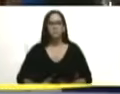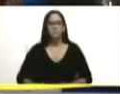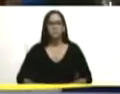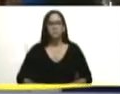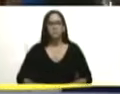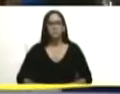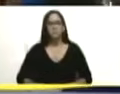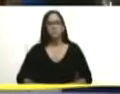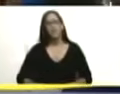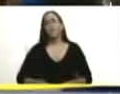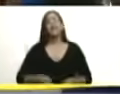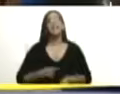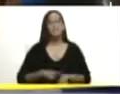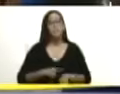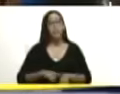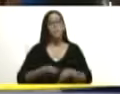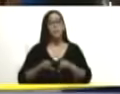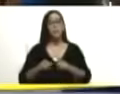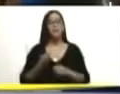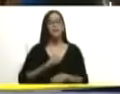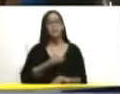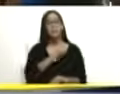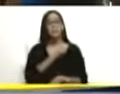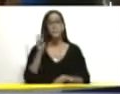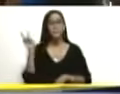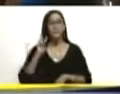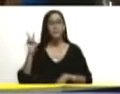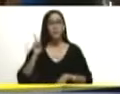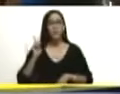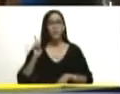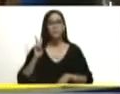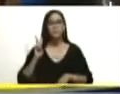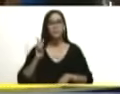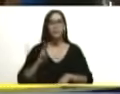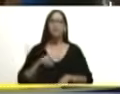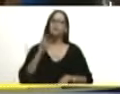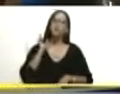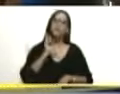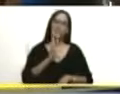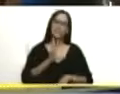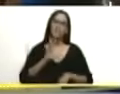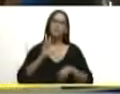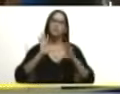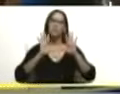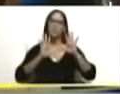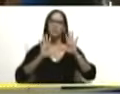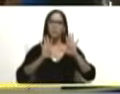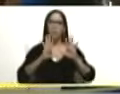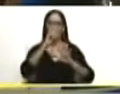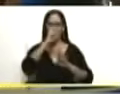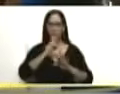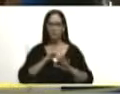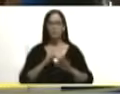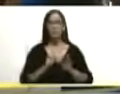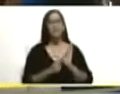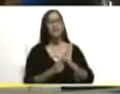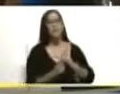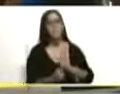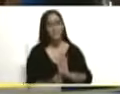la época del colonialismo español en Venezuela, son 319 años y representa